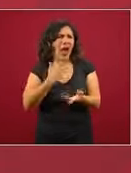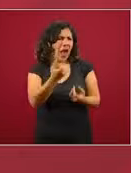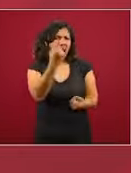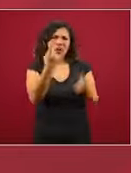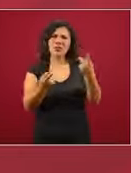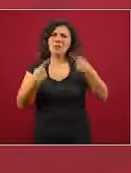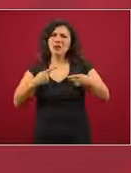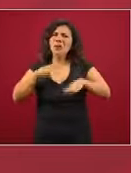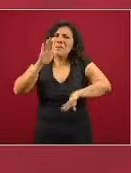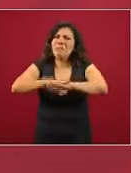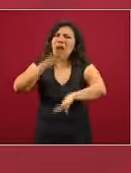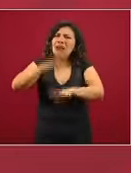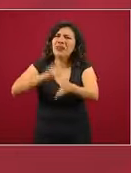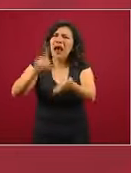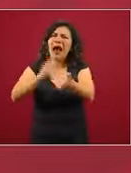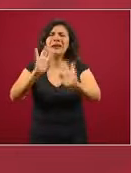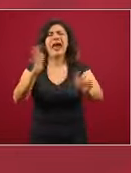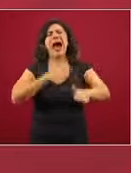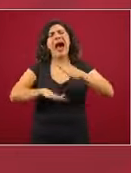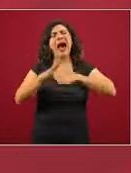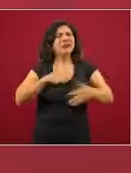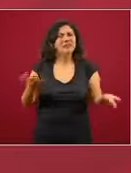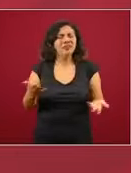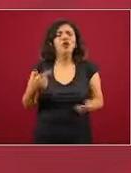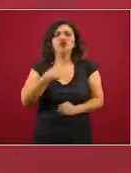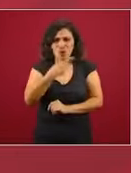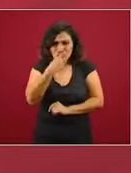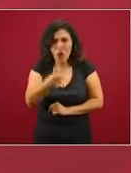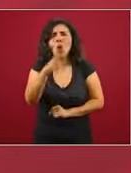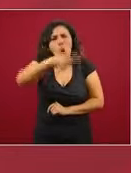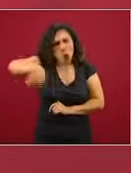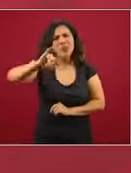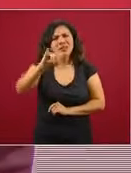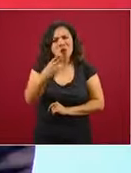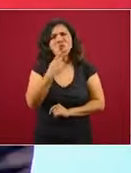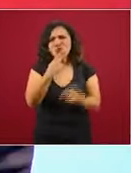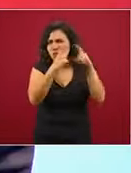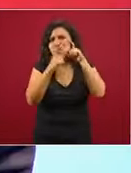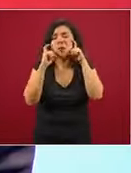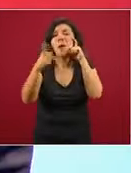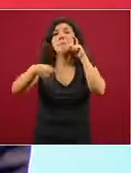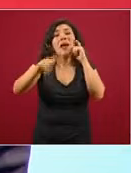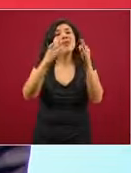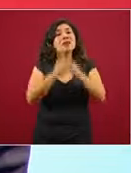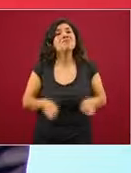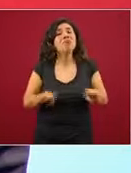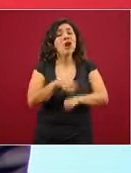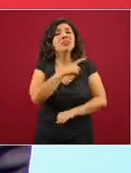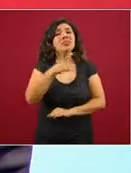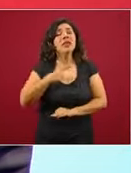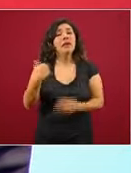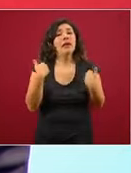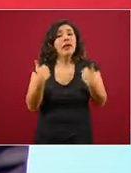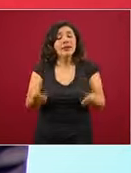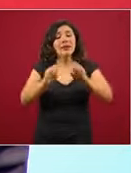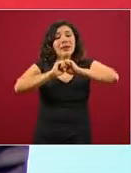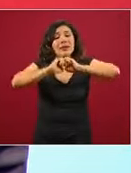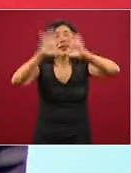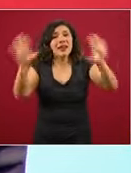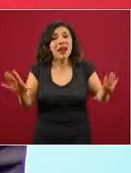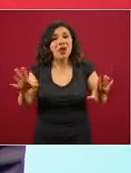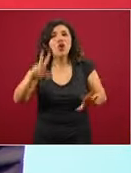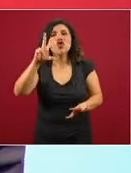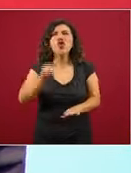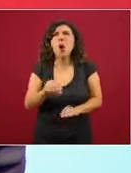dicen, ya no expliquen tanto, solo digan úselo. Lo decimos, úselo, pero es muy importante ser claros y que no